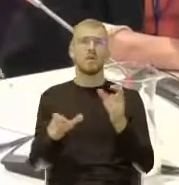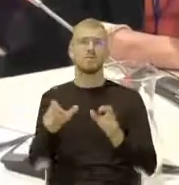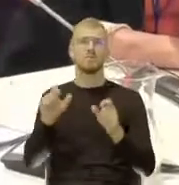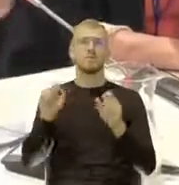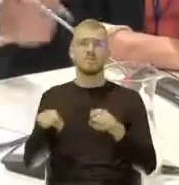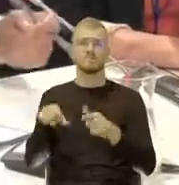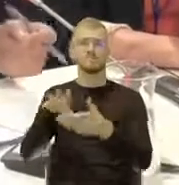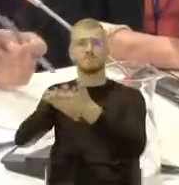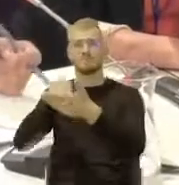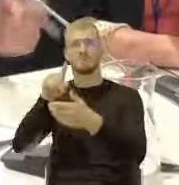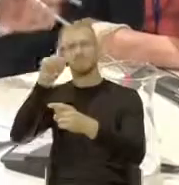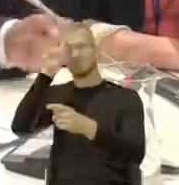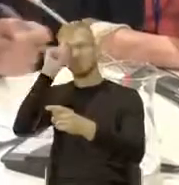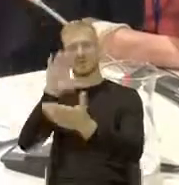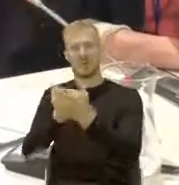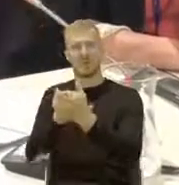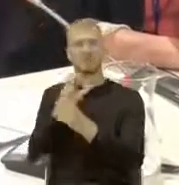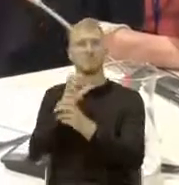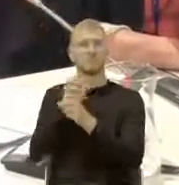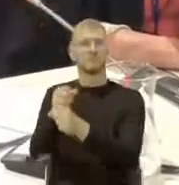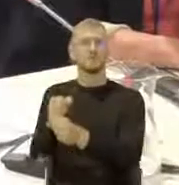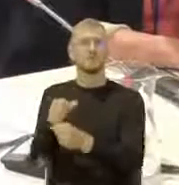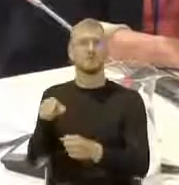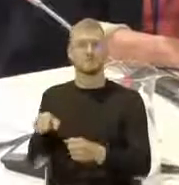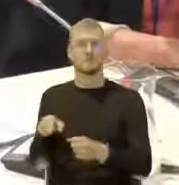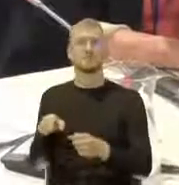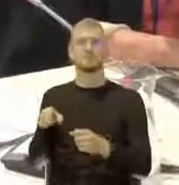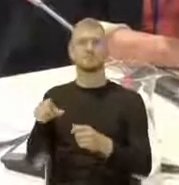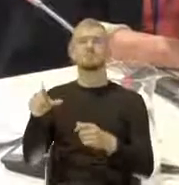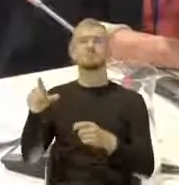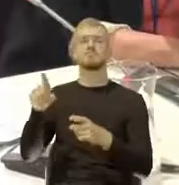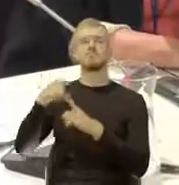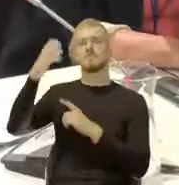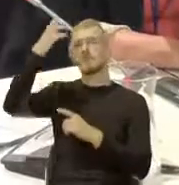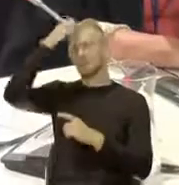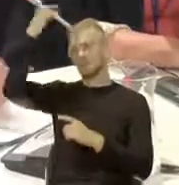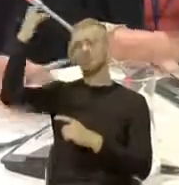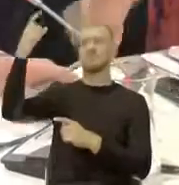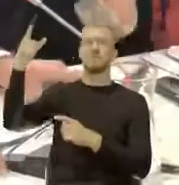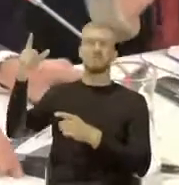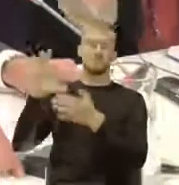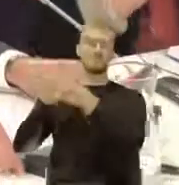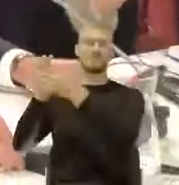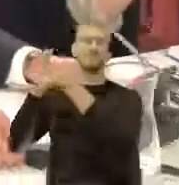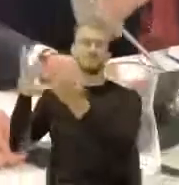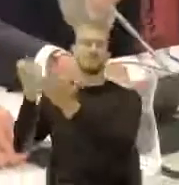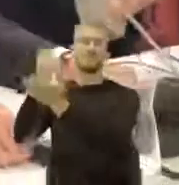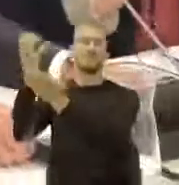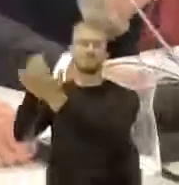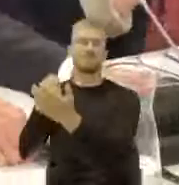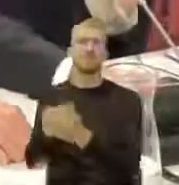en ese rol que tenemos los alcaldes frente a cada uno de nuestros ciudadanos. Muchas gracias.